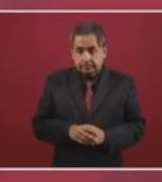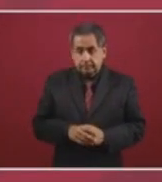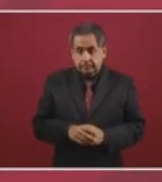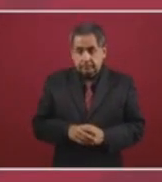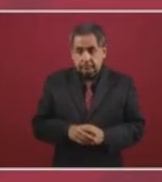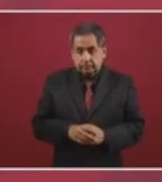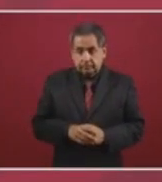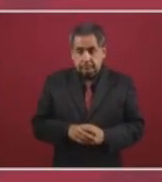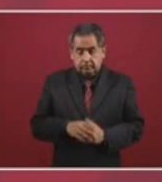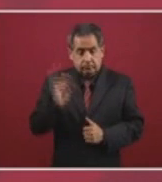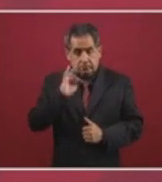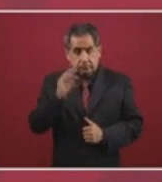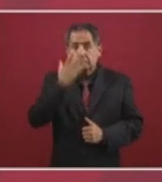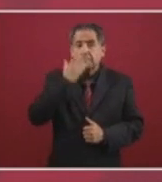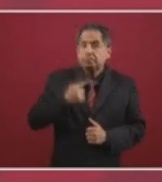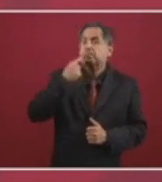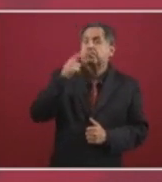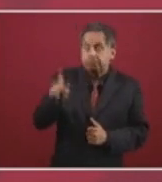si no hay denuncia,